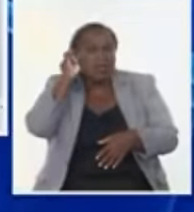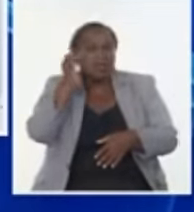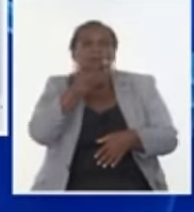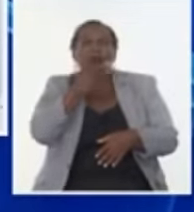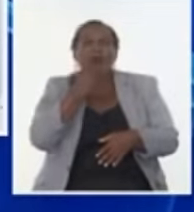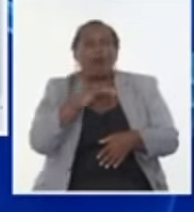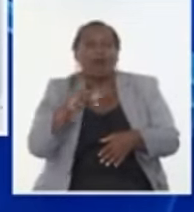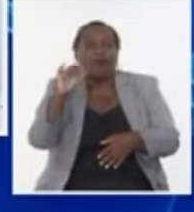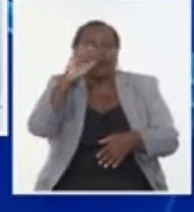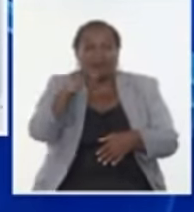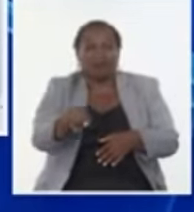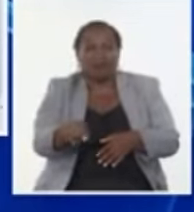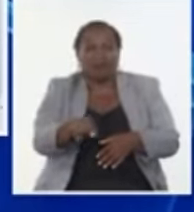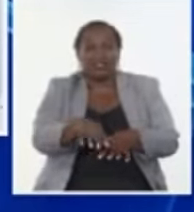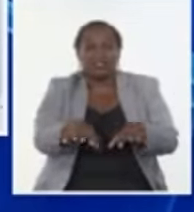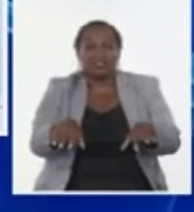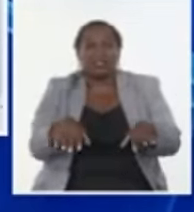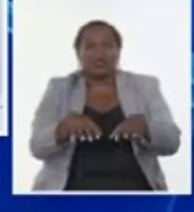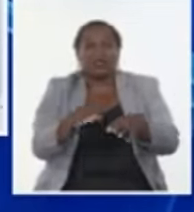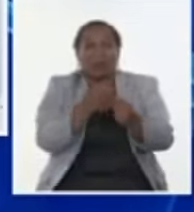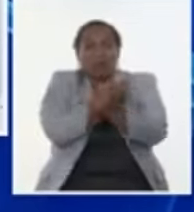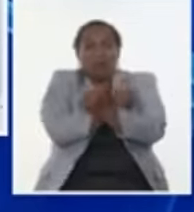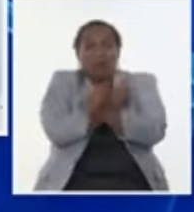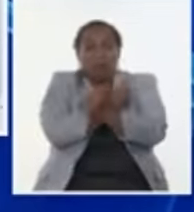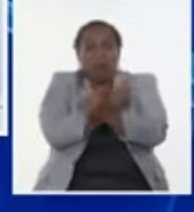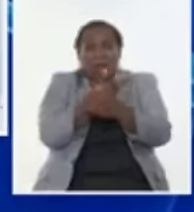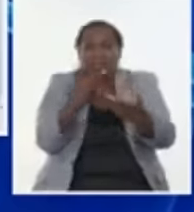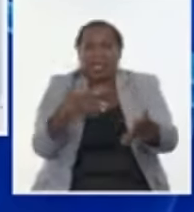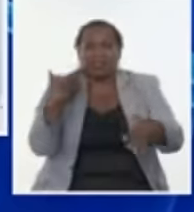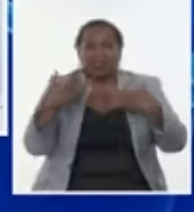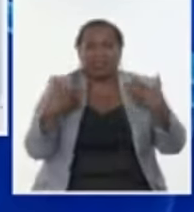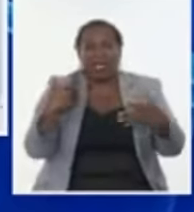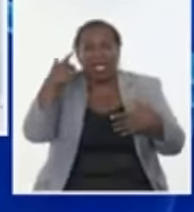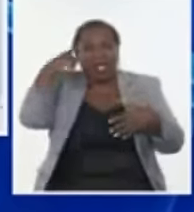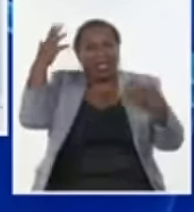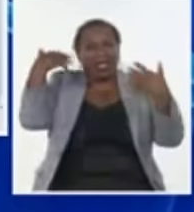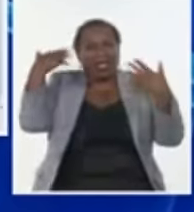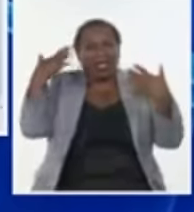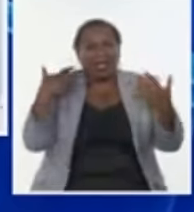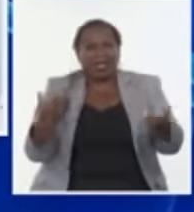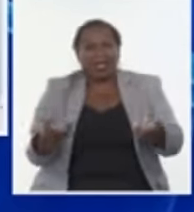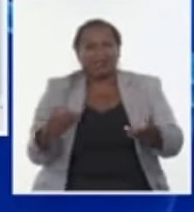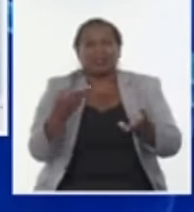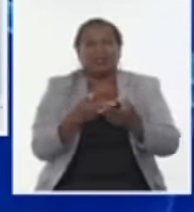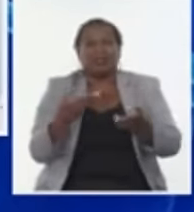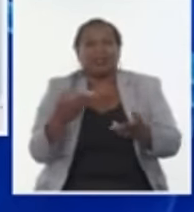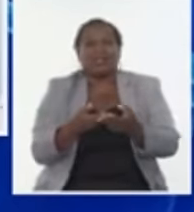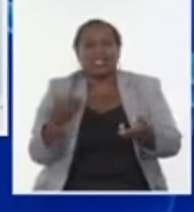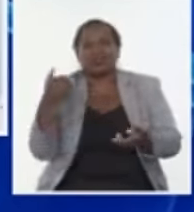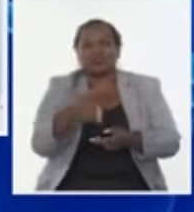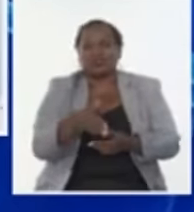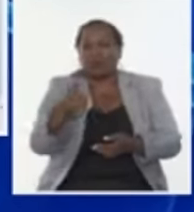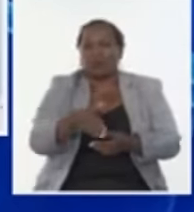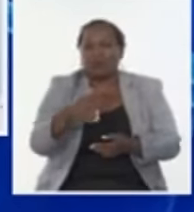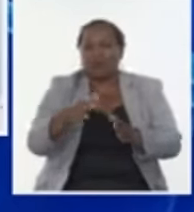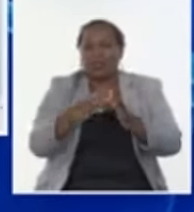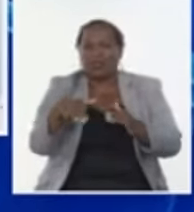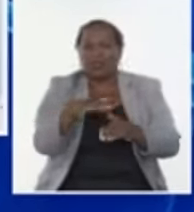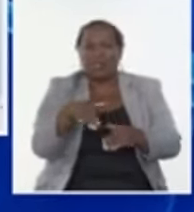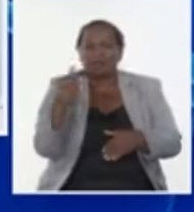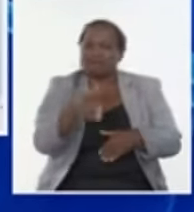y jóvenes en situaciones de vulnerabilidad para las actividades que participen en esos eventos que se organizan en las